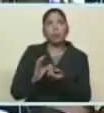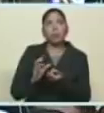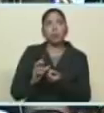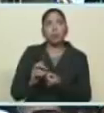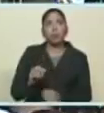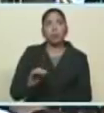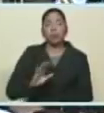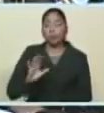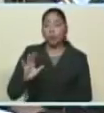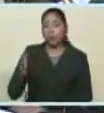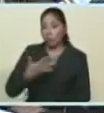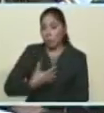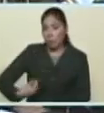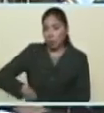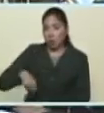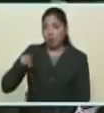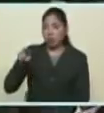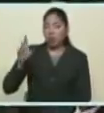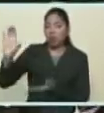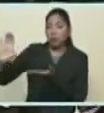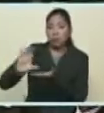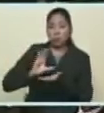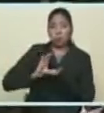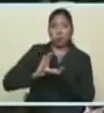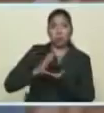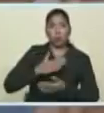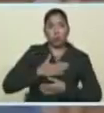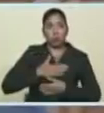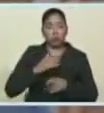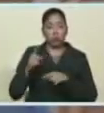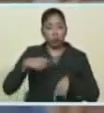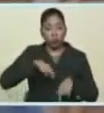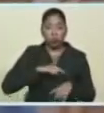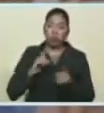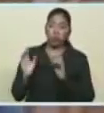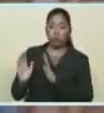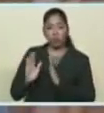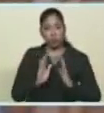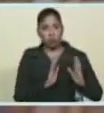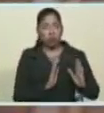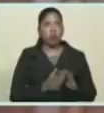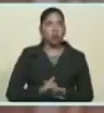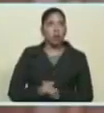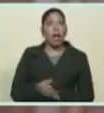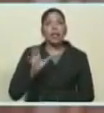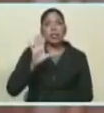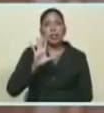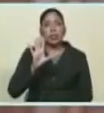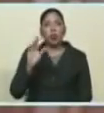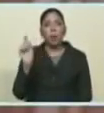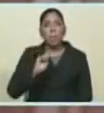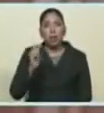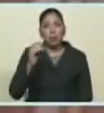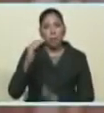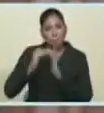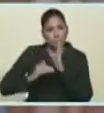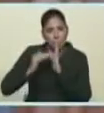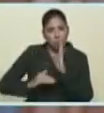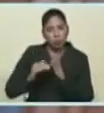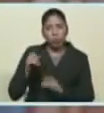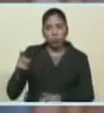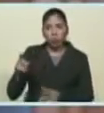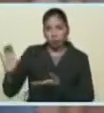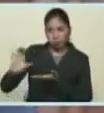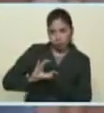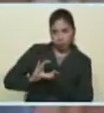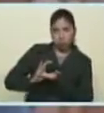otorgado el camarada presidente, que esté en pleno desarrollo. Y bueno, en menos de 5 meses, presidente, con un recurso que usted nos